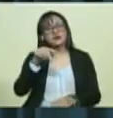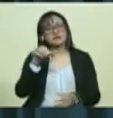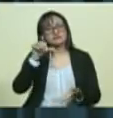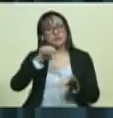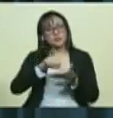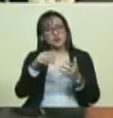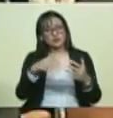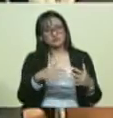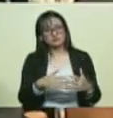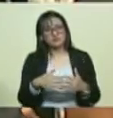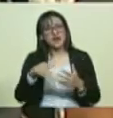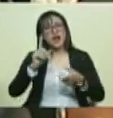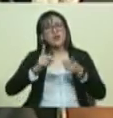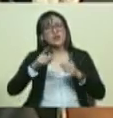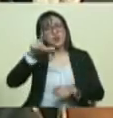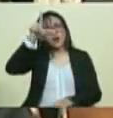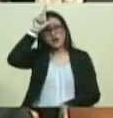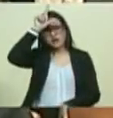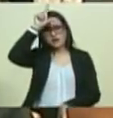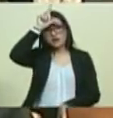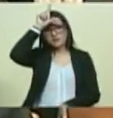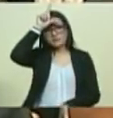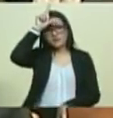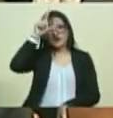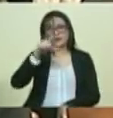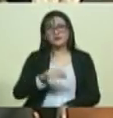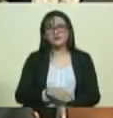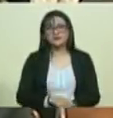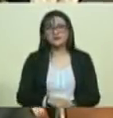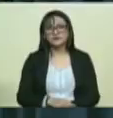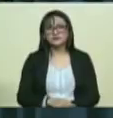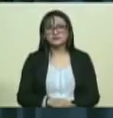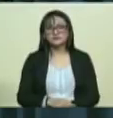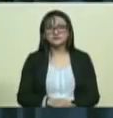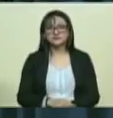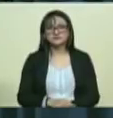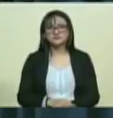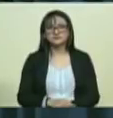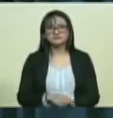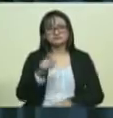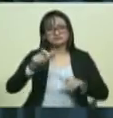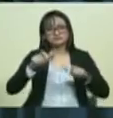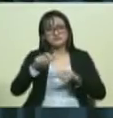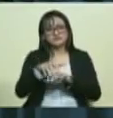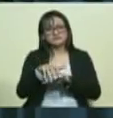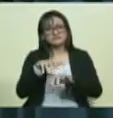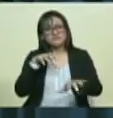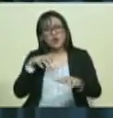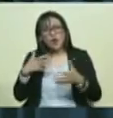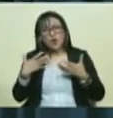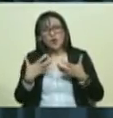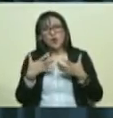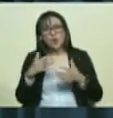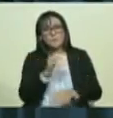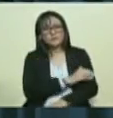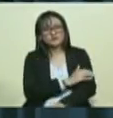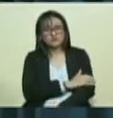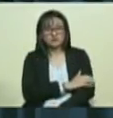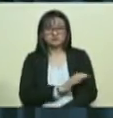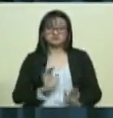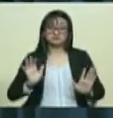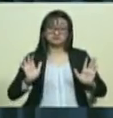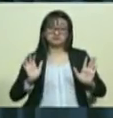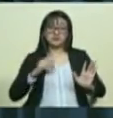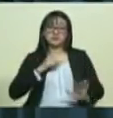algunos medios alemanes titularon multitudinaria manifestación opositora etcétera está bien